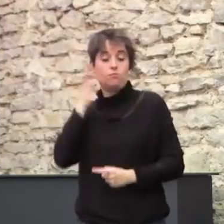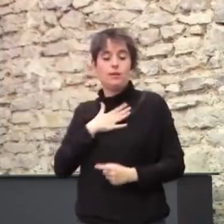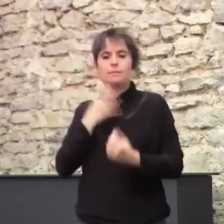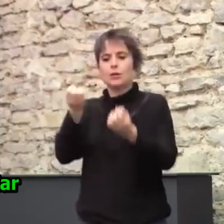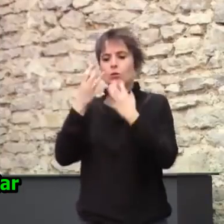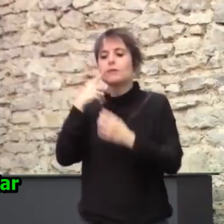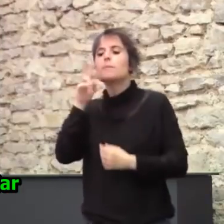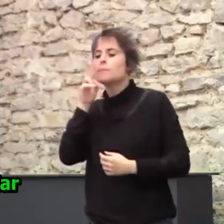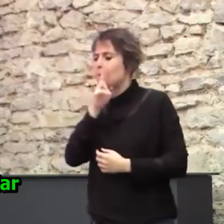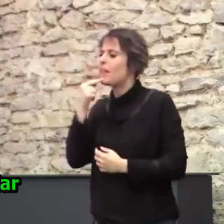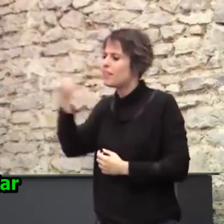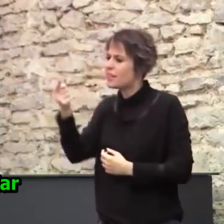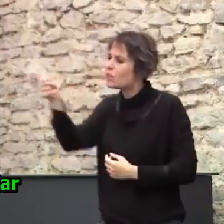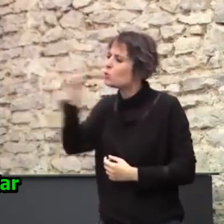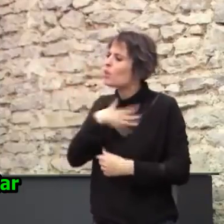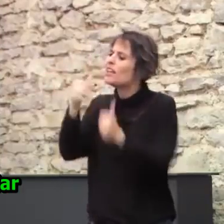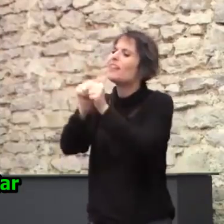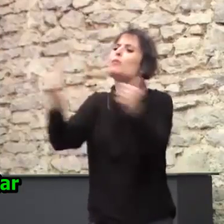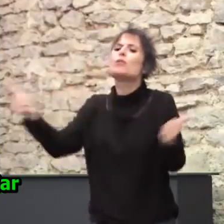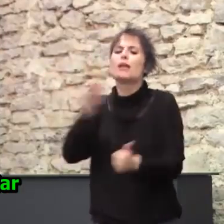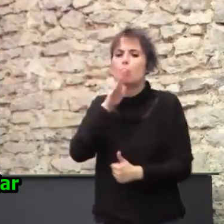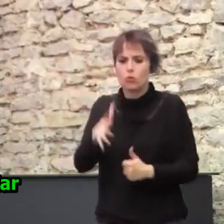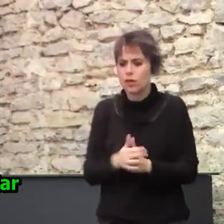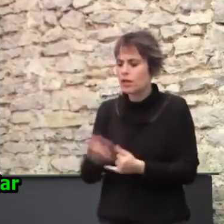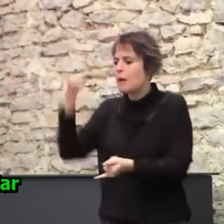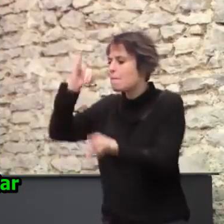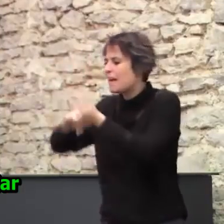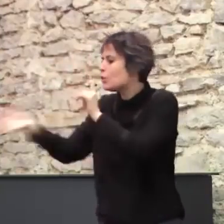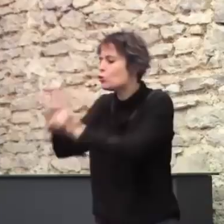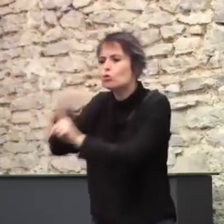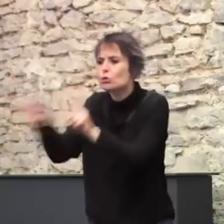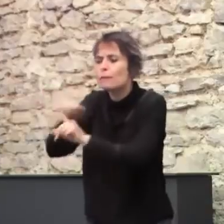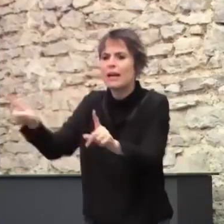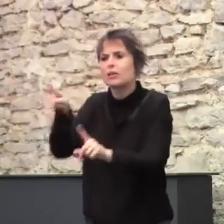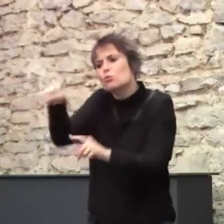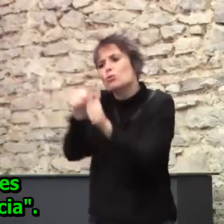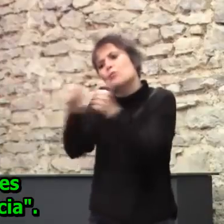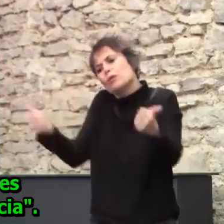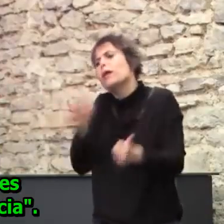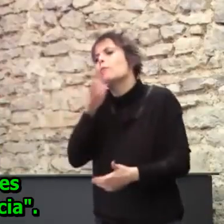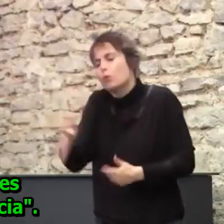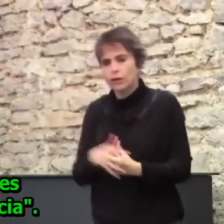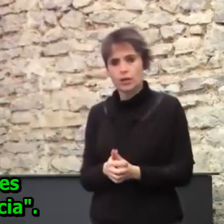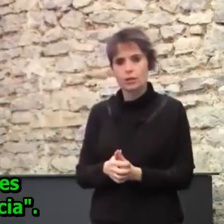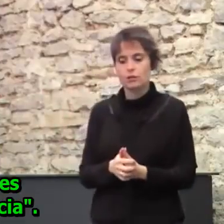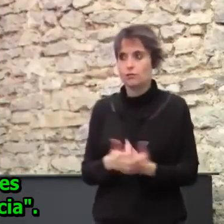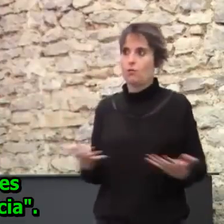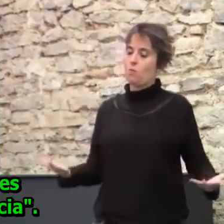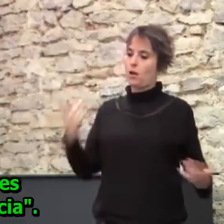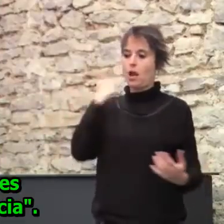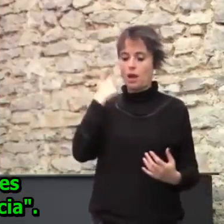su madre le decía: pero hija, ¿tú por qué te quieres divorciar si tu marido no te pega? Y decía: hombre, mamá, pues